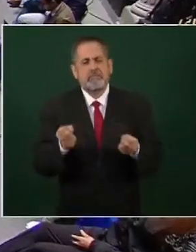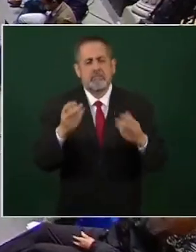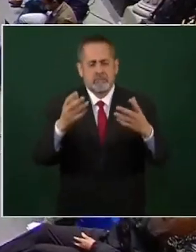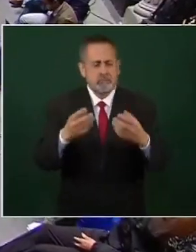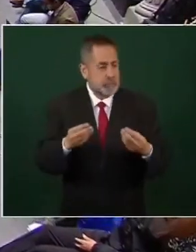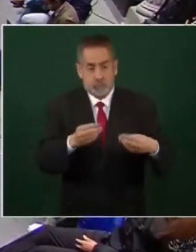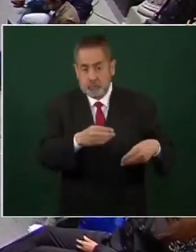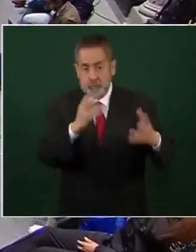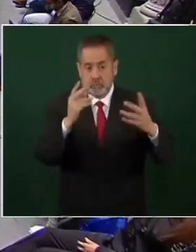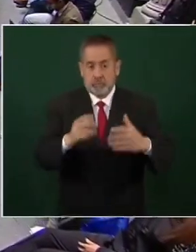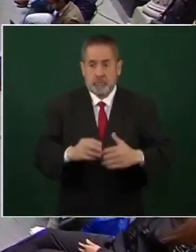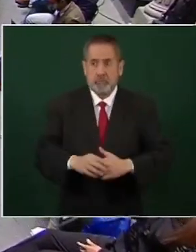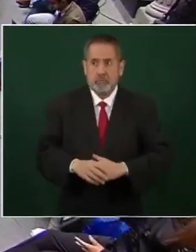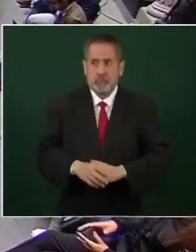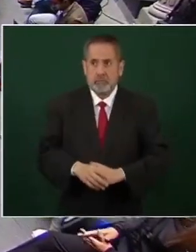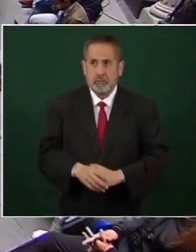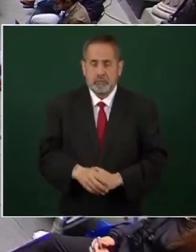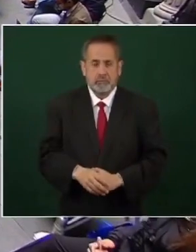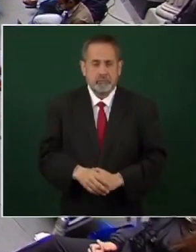Están